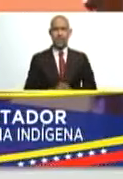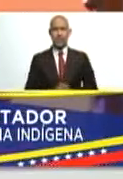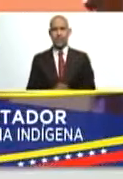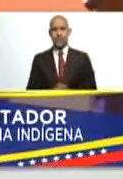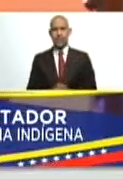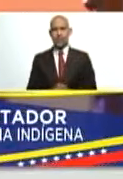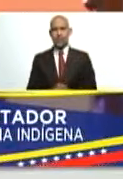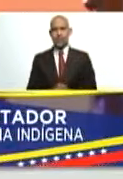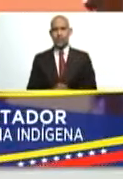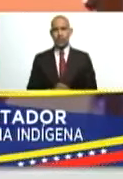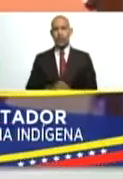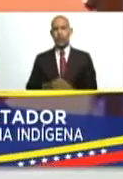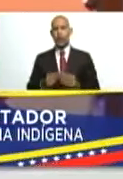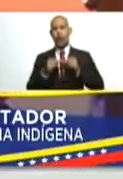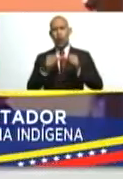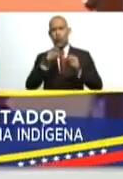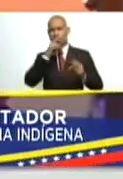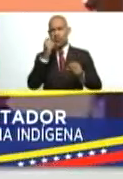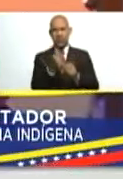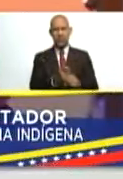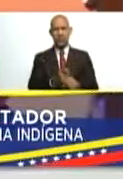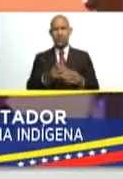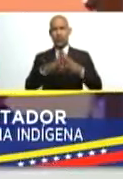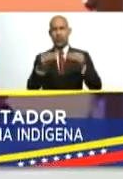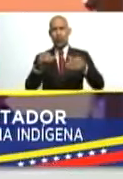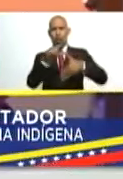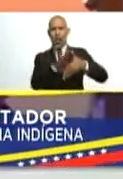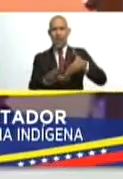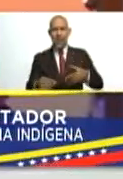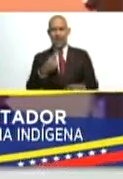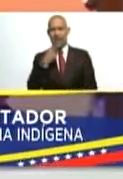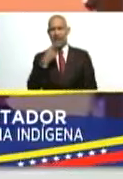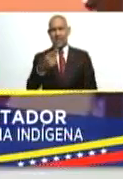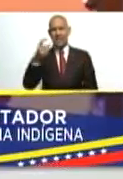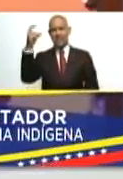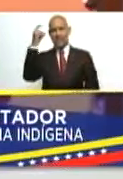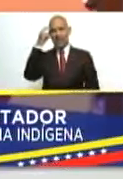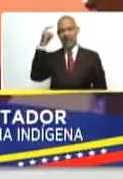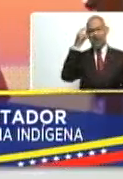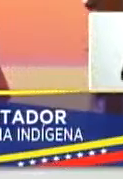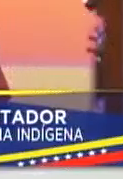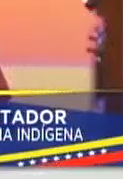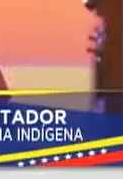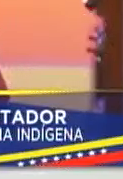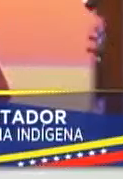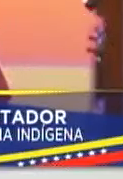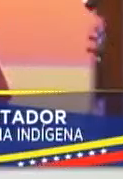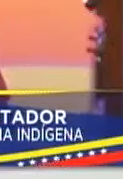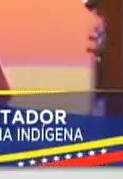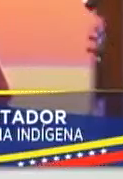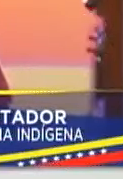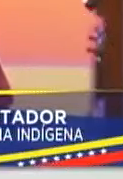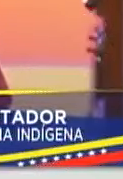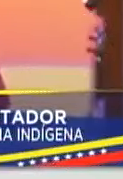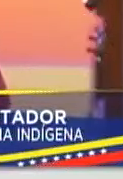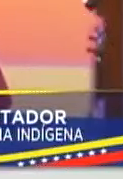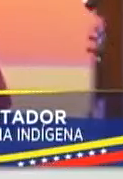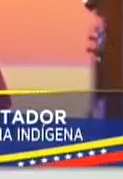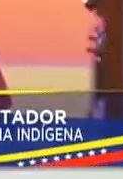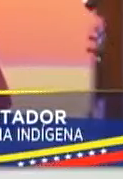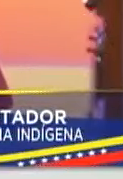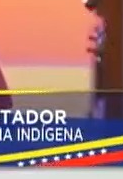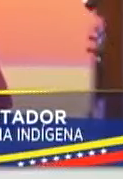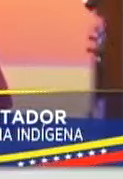y no sigan ofendiendo a toda la América diciendo que es el día de la raza, del descubrimiento y de la